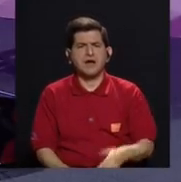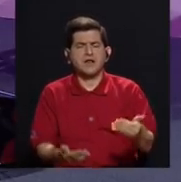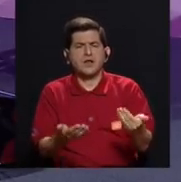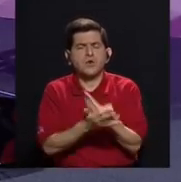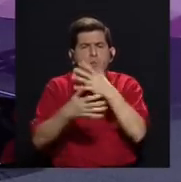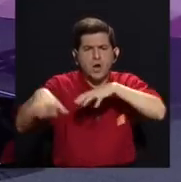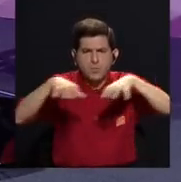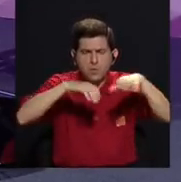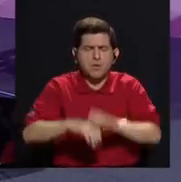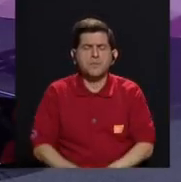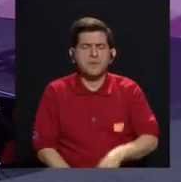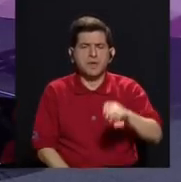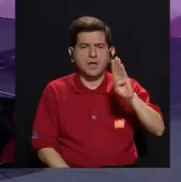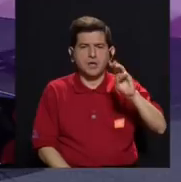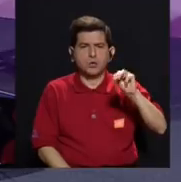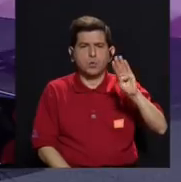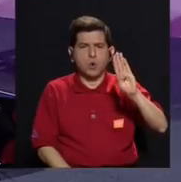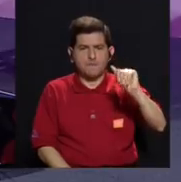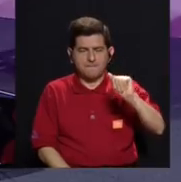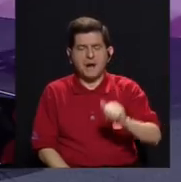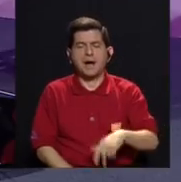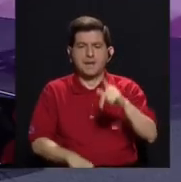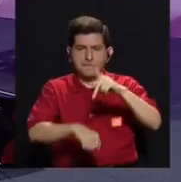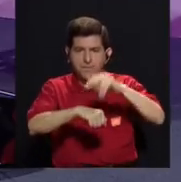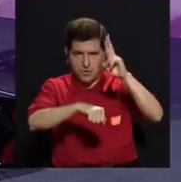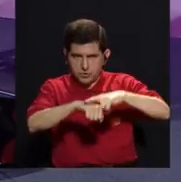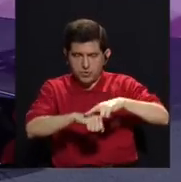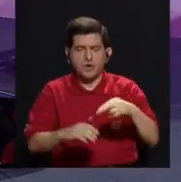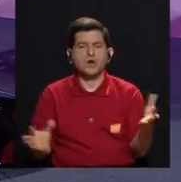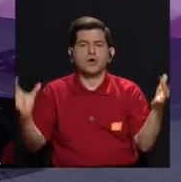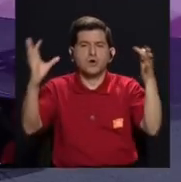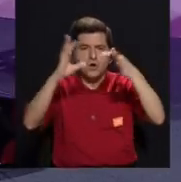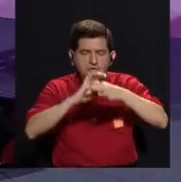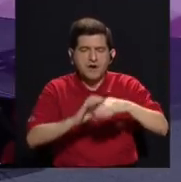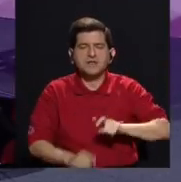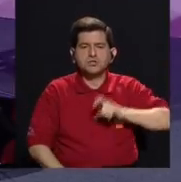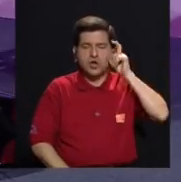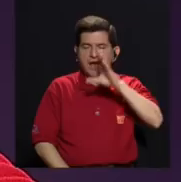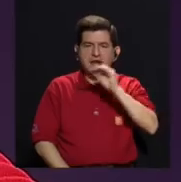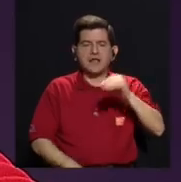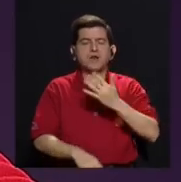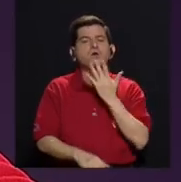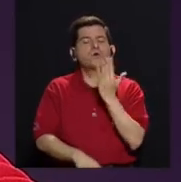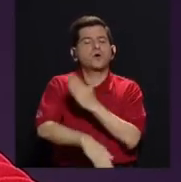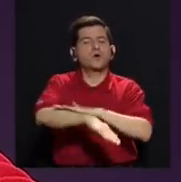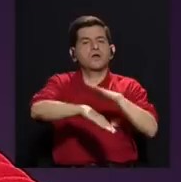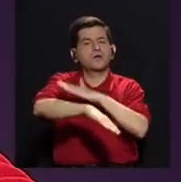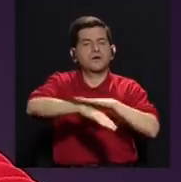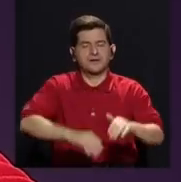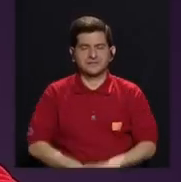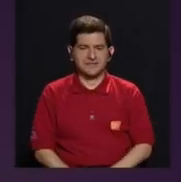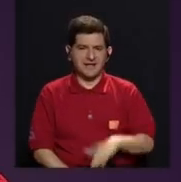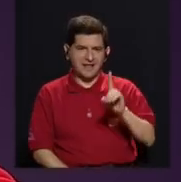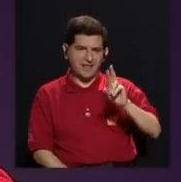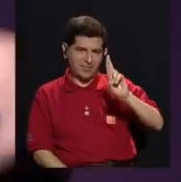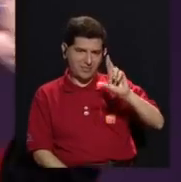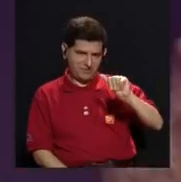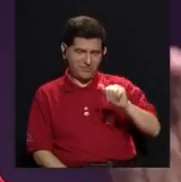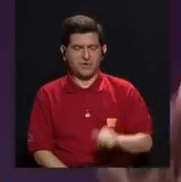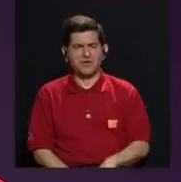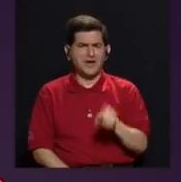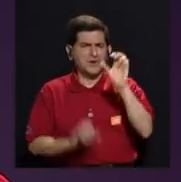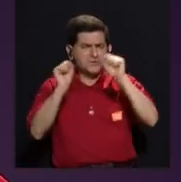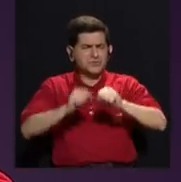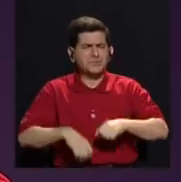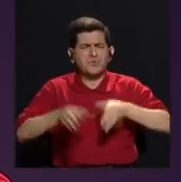movimiento de la bomba puertorriqueña y la relación es género y raza doctora nos